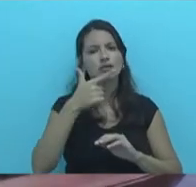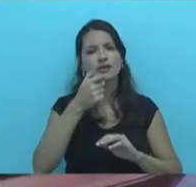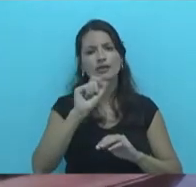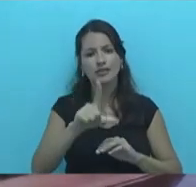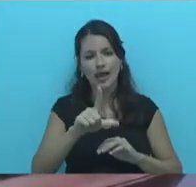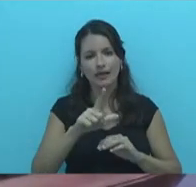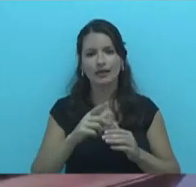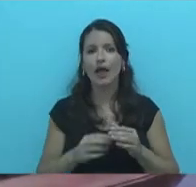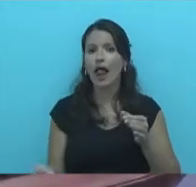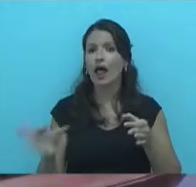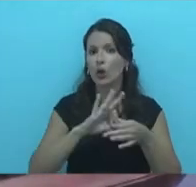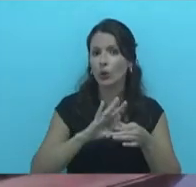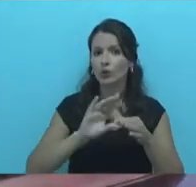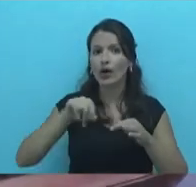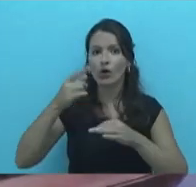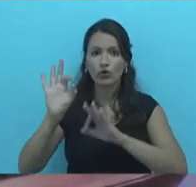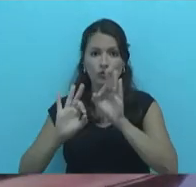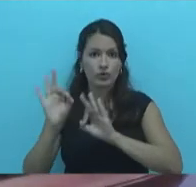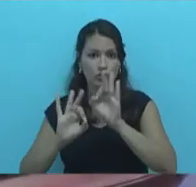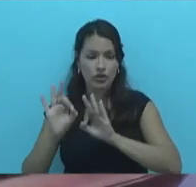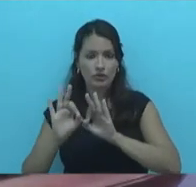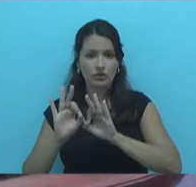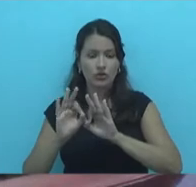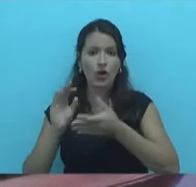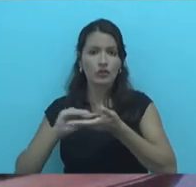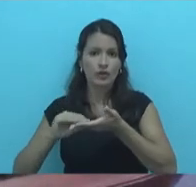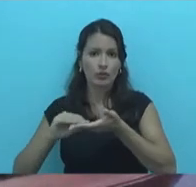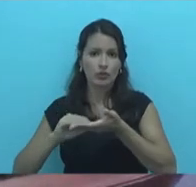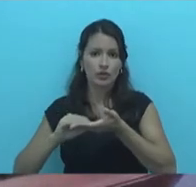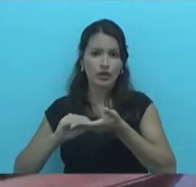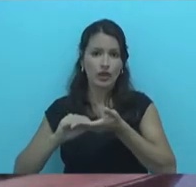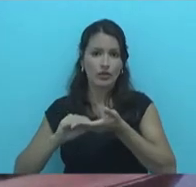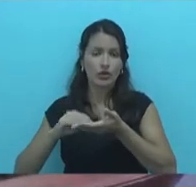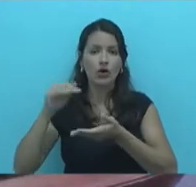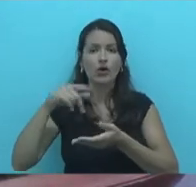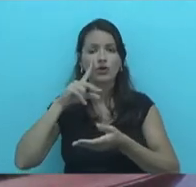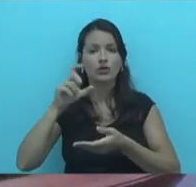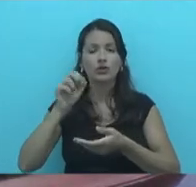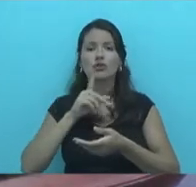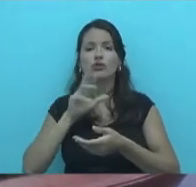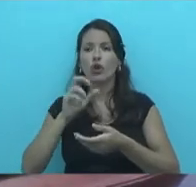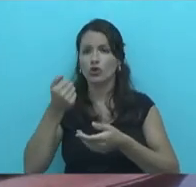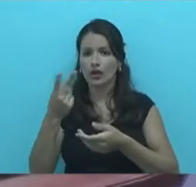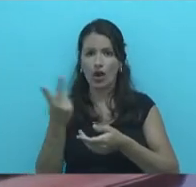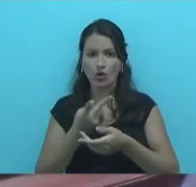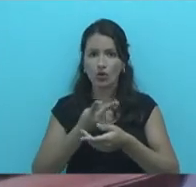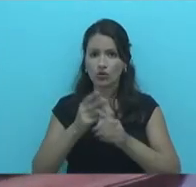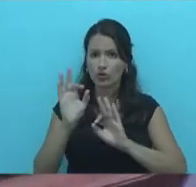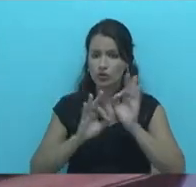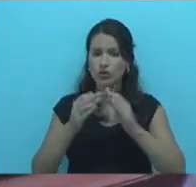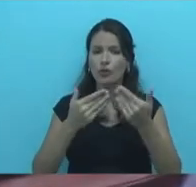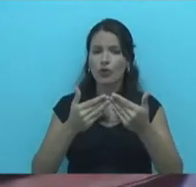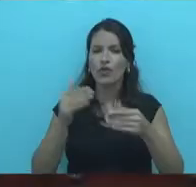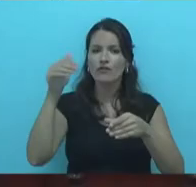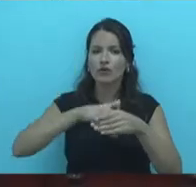de similar característica del diputado Norberto Nicotra. Solicito dos sesiones de preferencia.